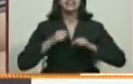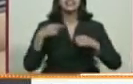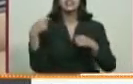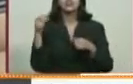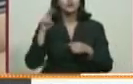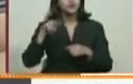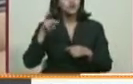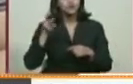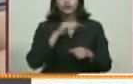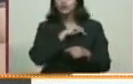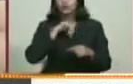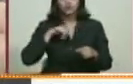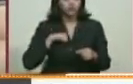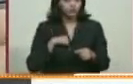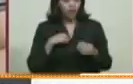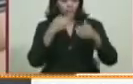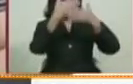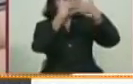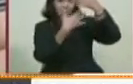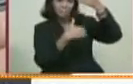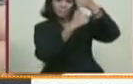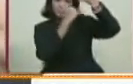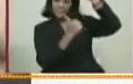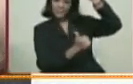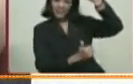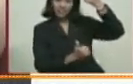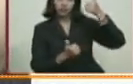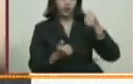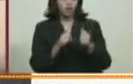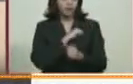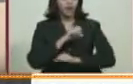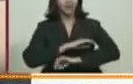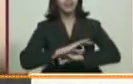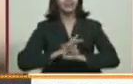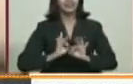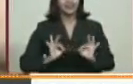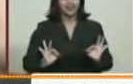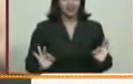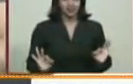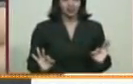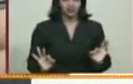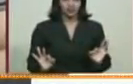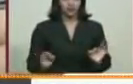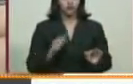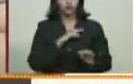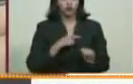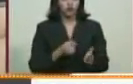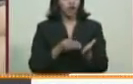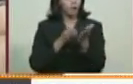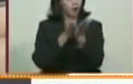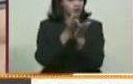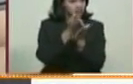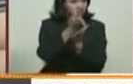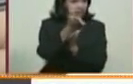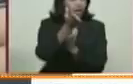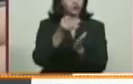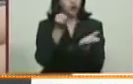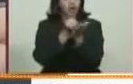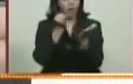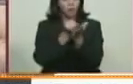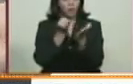a amedrentar ni los van a comprar. Nosotros vamos hacia adelante con las pruebas en la mano, serenos,